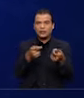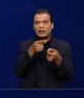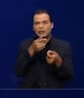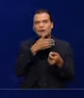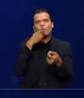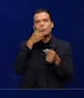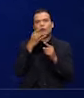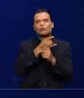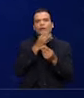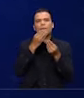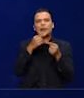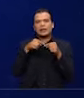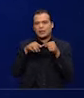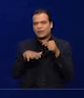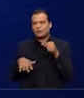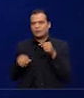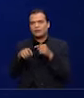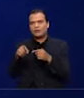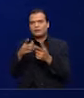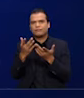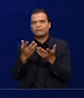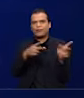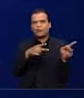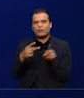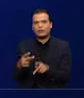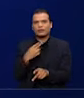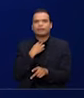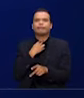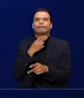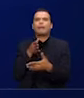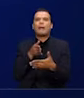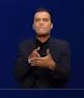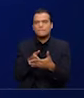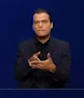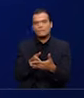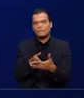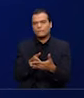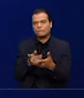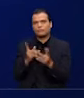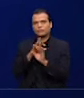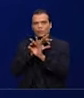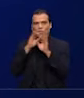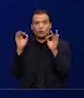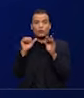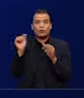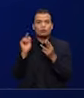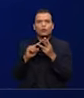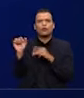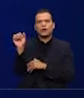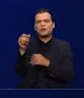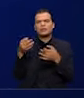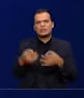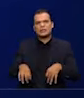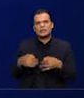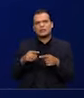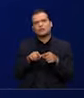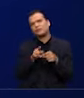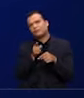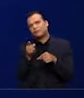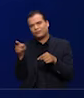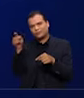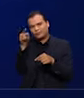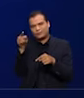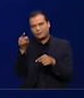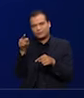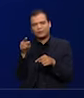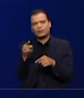evitar pasar por esta zona que está sin acceso. Los vehículos livianos podrán desviarse hacia la troncal, que ya les había